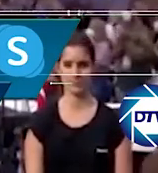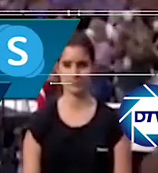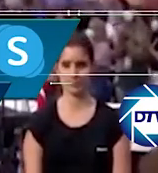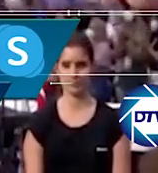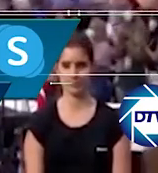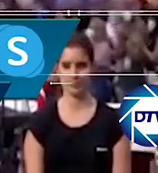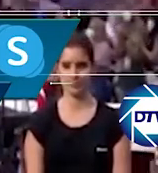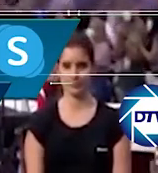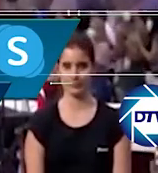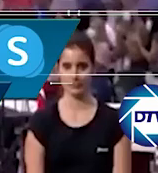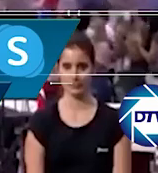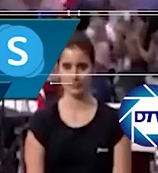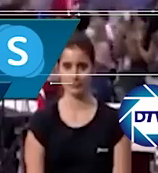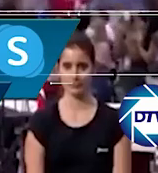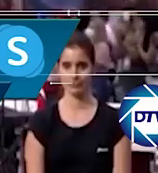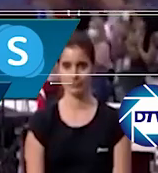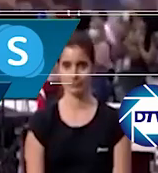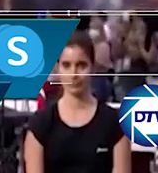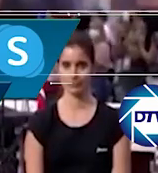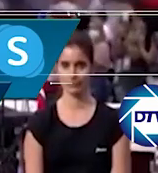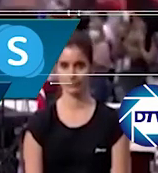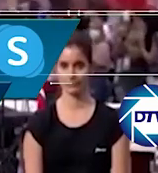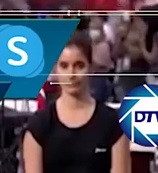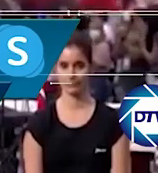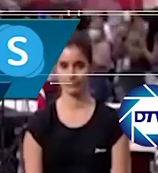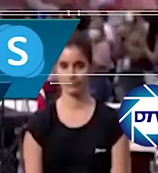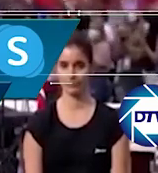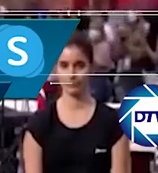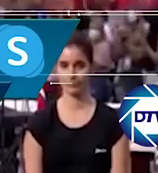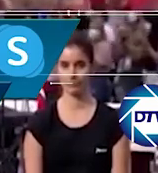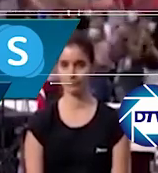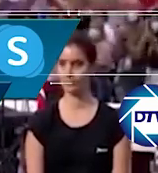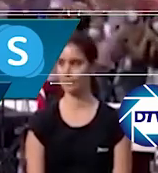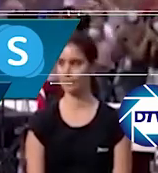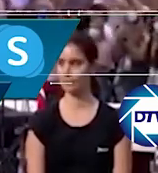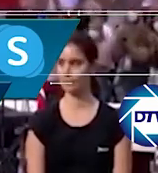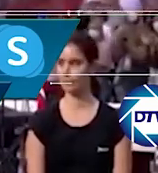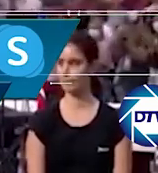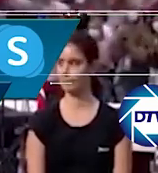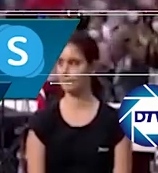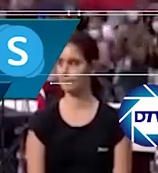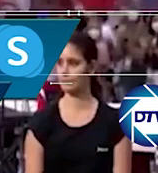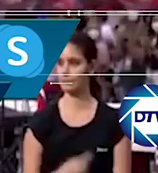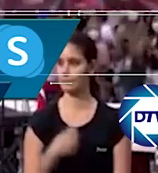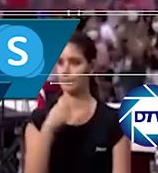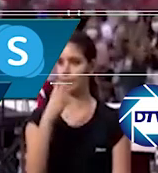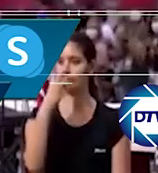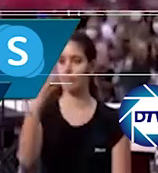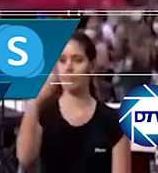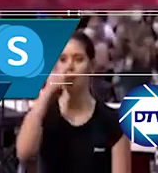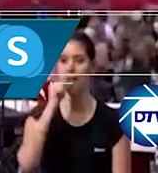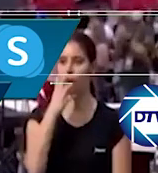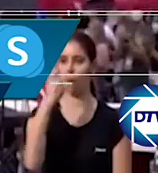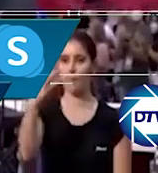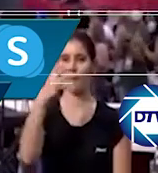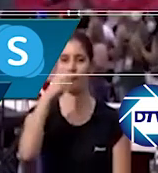contrario. ¿Cuántas veces hemos visto esto y hemos vivido esta circunstancia ya, ¿no? Pues en numerosas ocasiones, ¿no? Va a unas elecciones